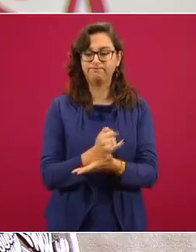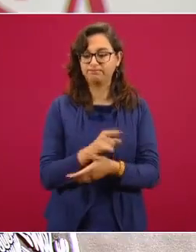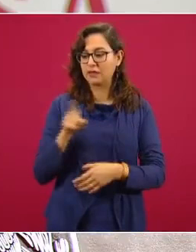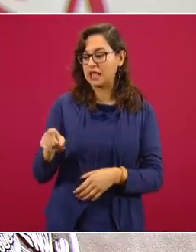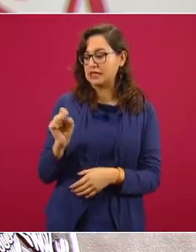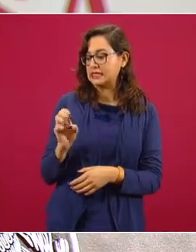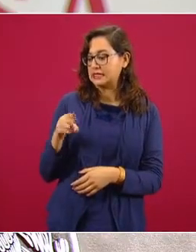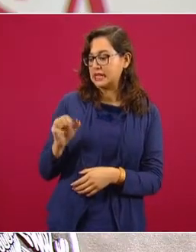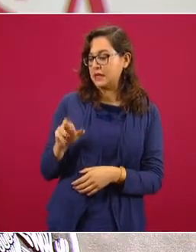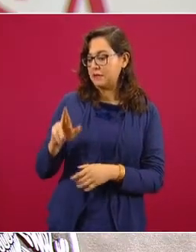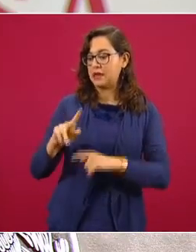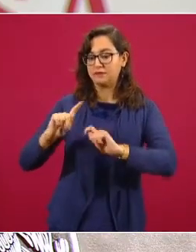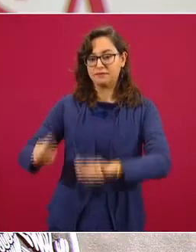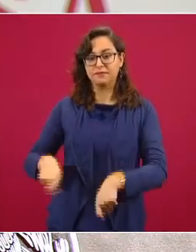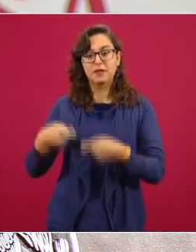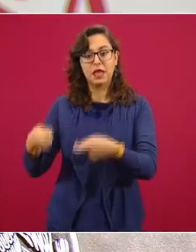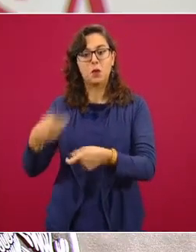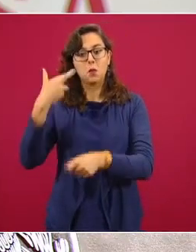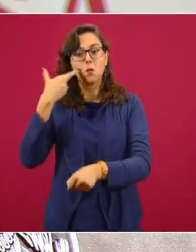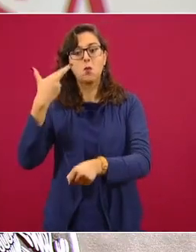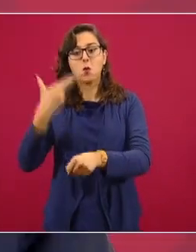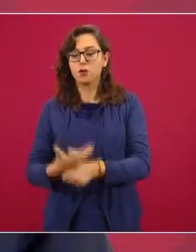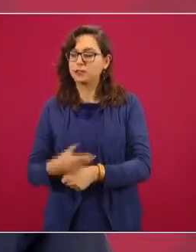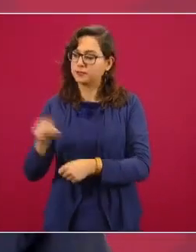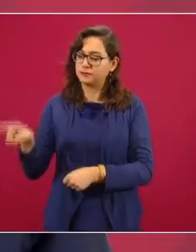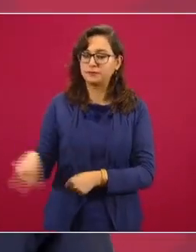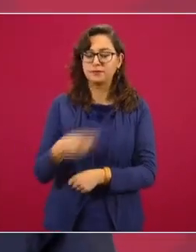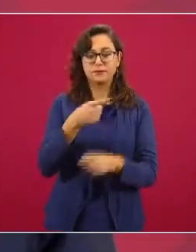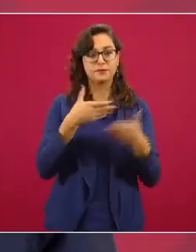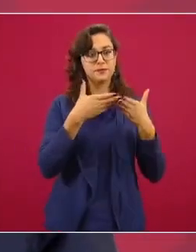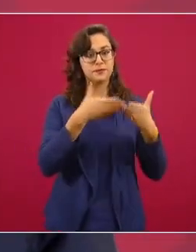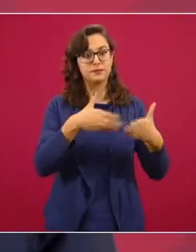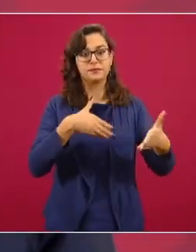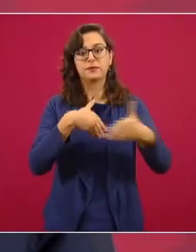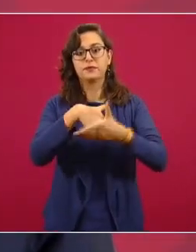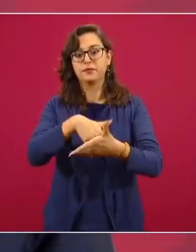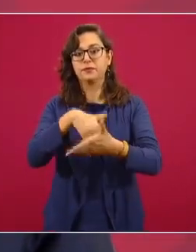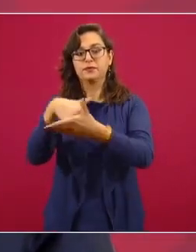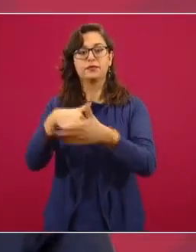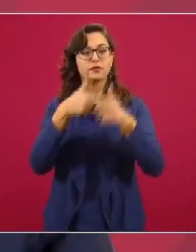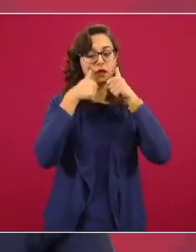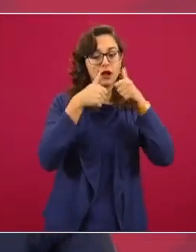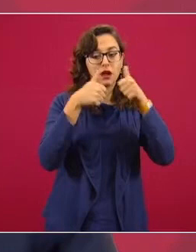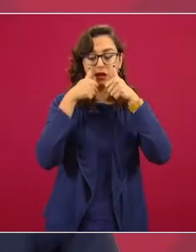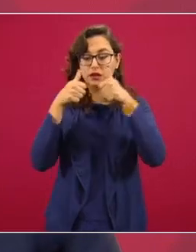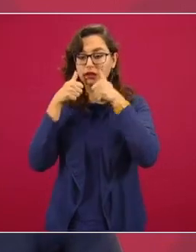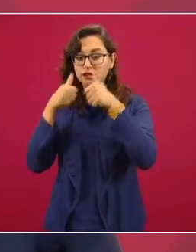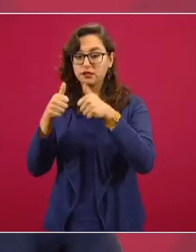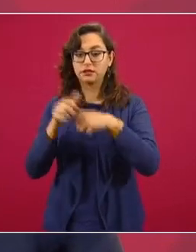la Secretaría de Marina se haga cargo del manejo de los puertos. Existe ya